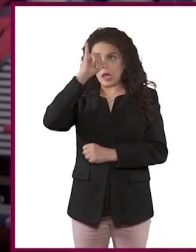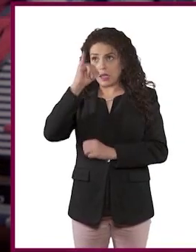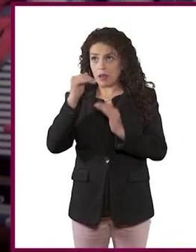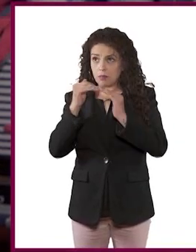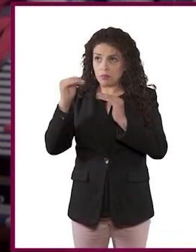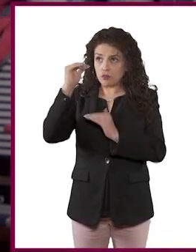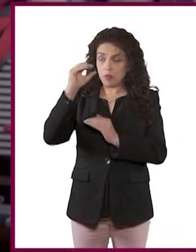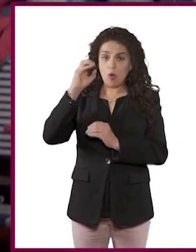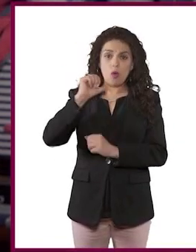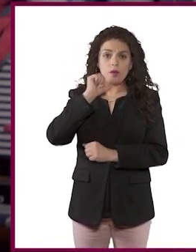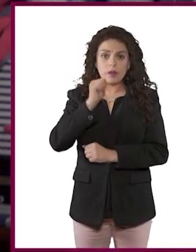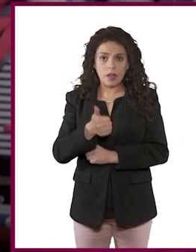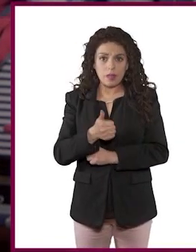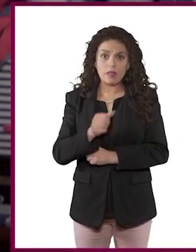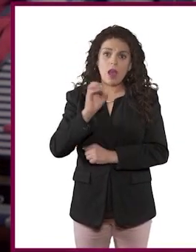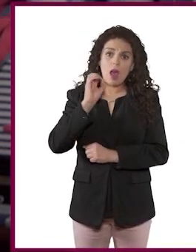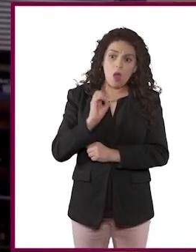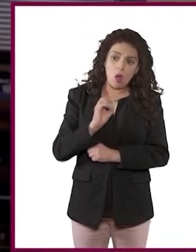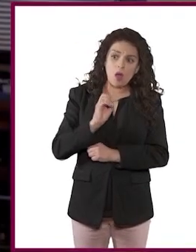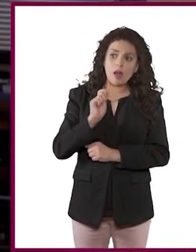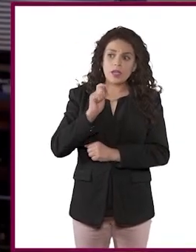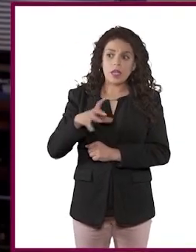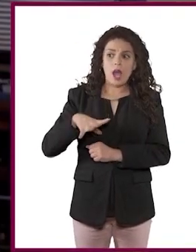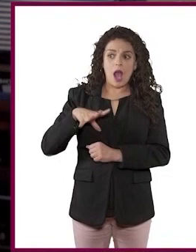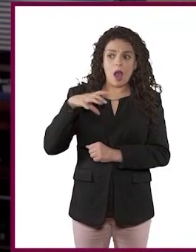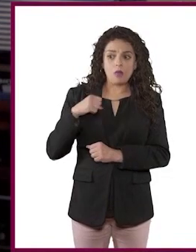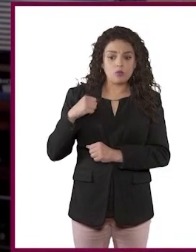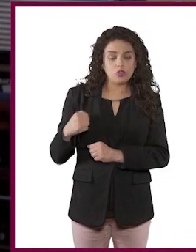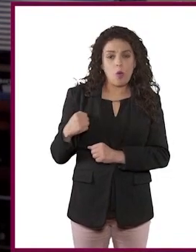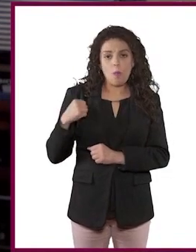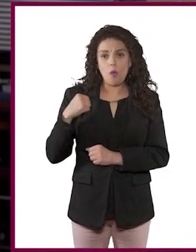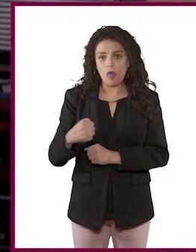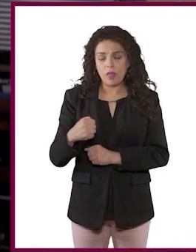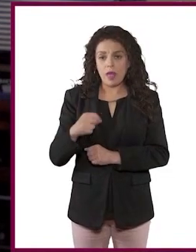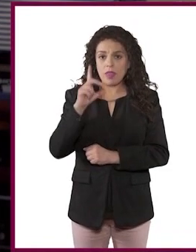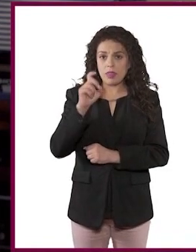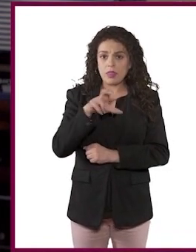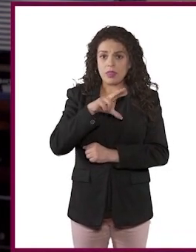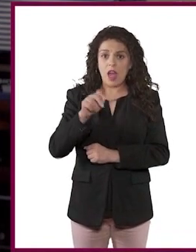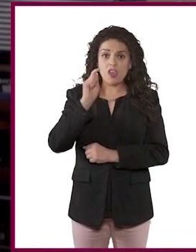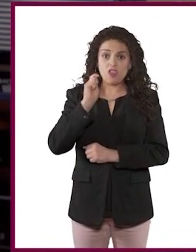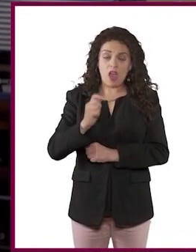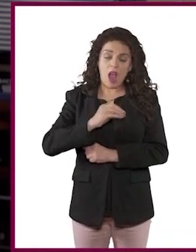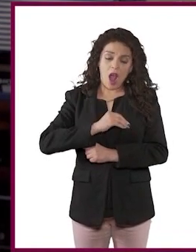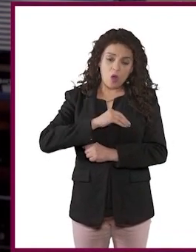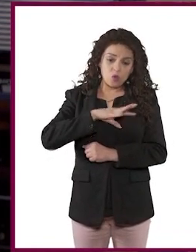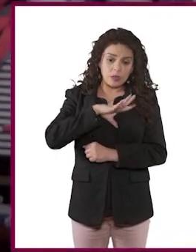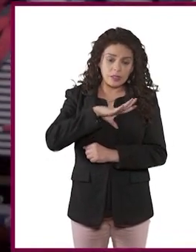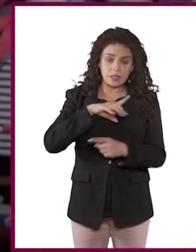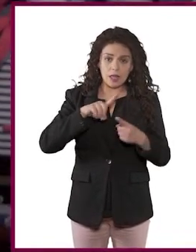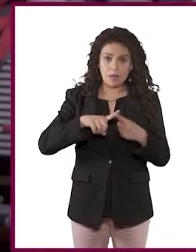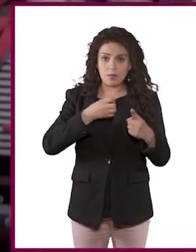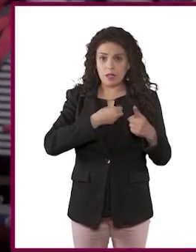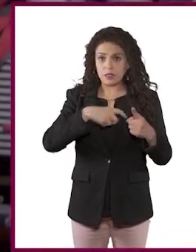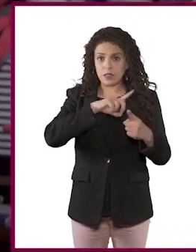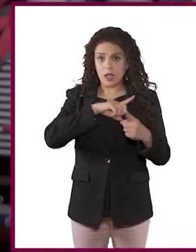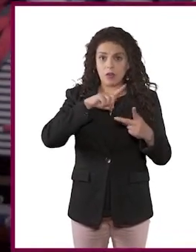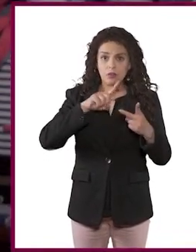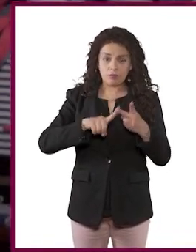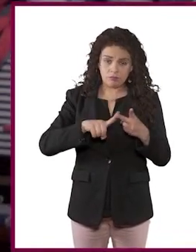relación jerárquica consistente en un acto o una omisión en abuso de poder que daña la autoestima,